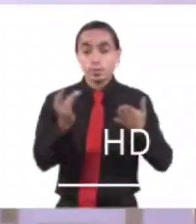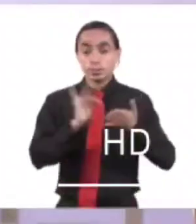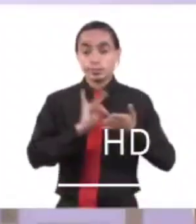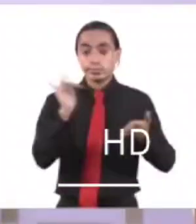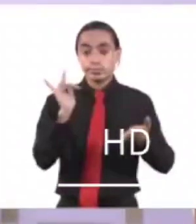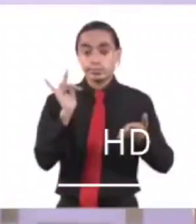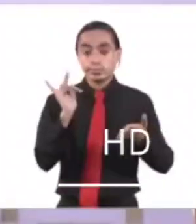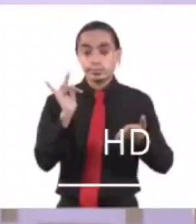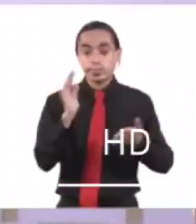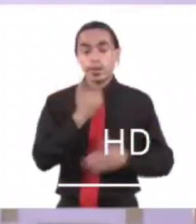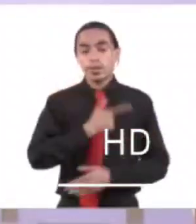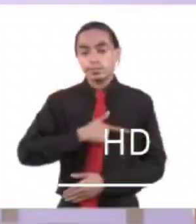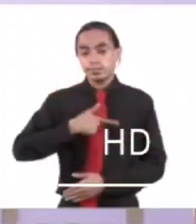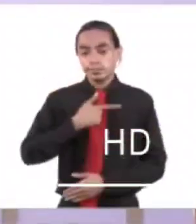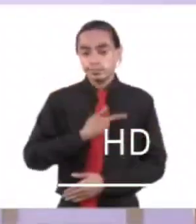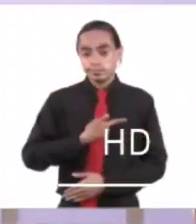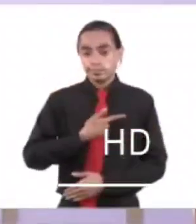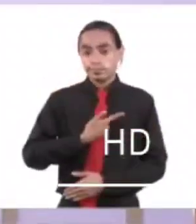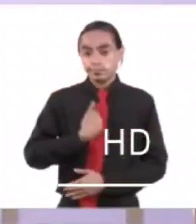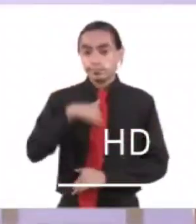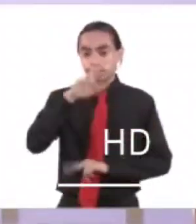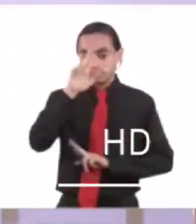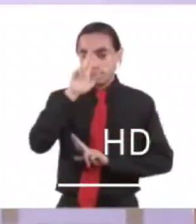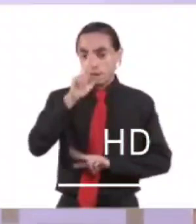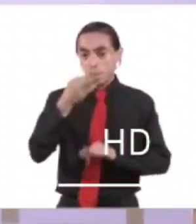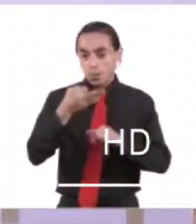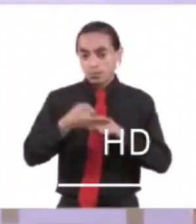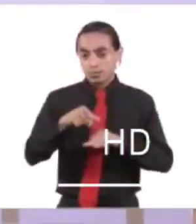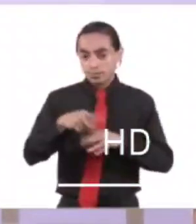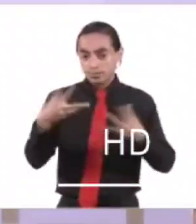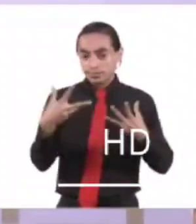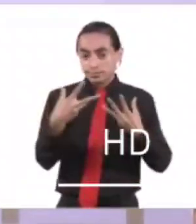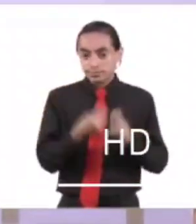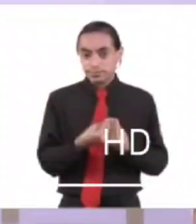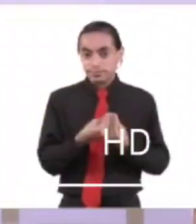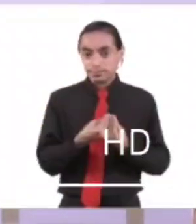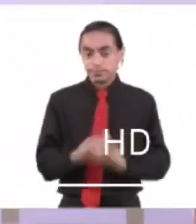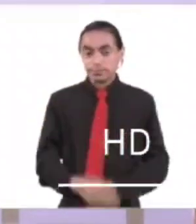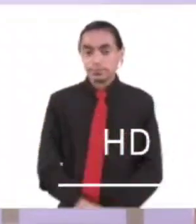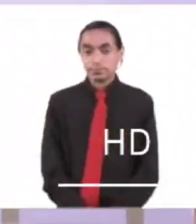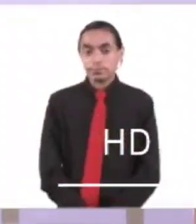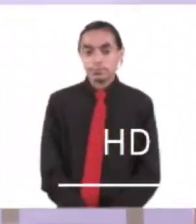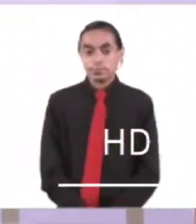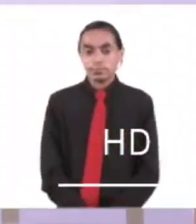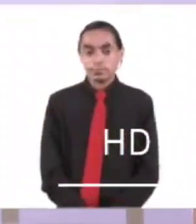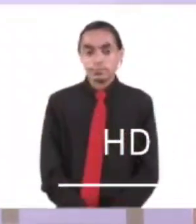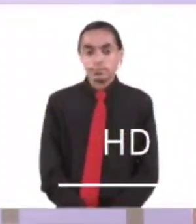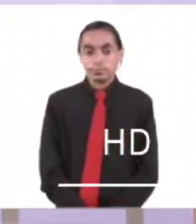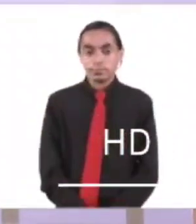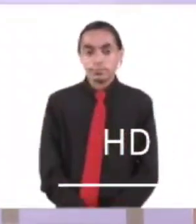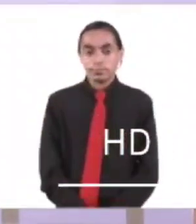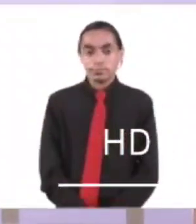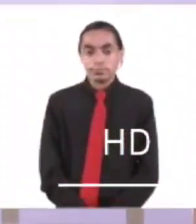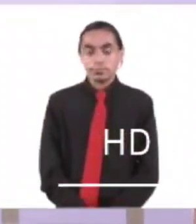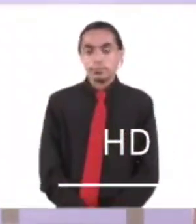Muchísimas gracias, es un gusto y un honor estar aquí con todas y todos ustedes. Pues yo, como Genaro Villamil, también me